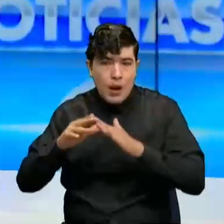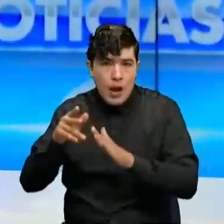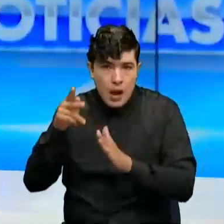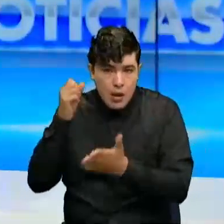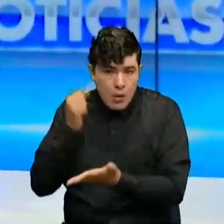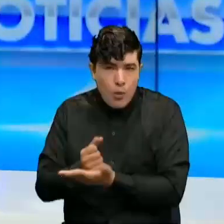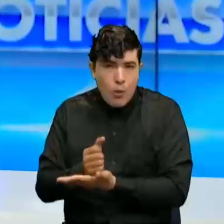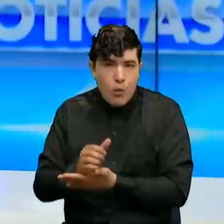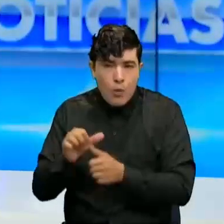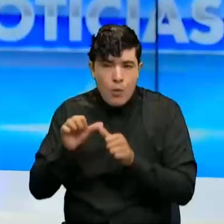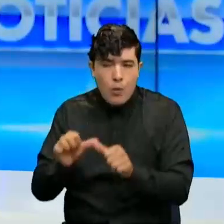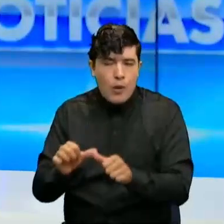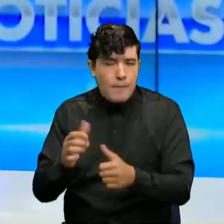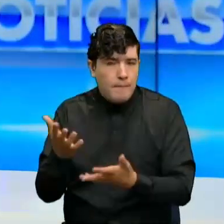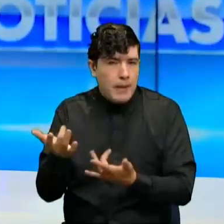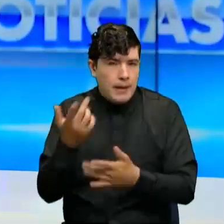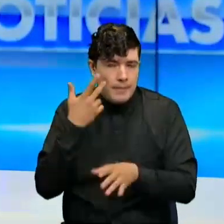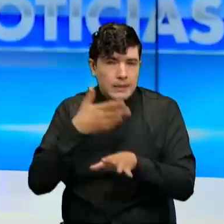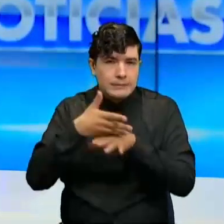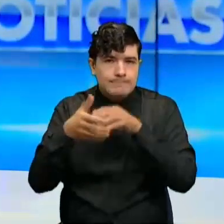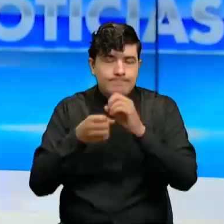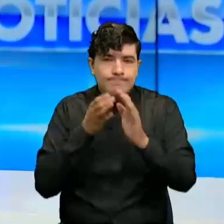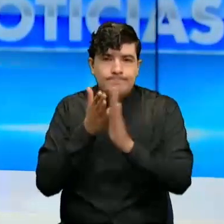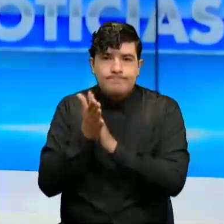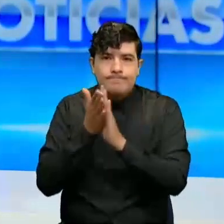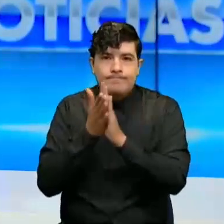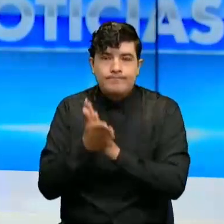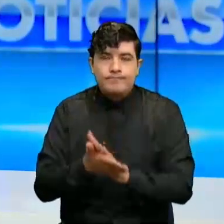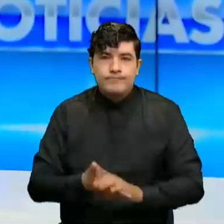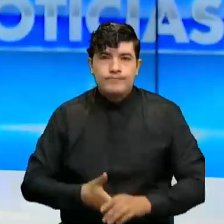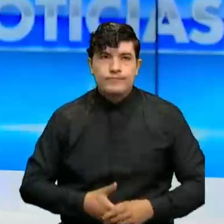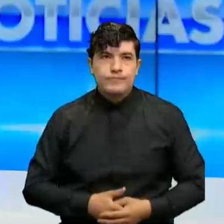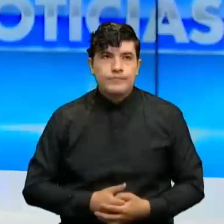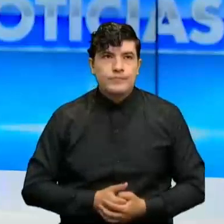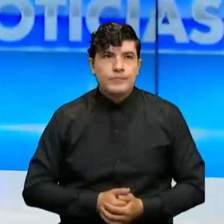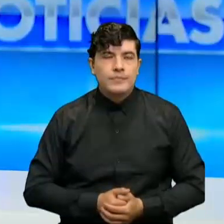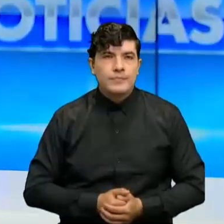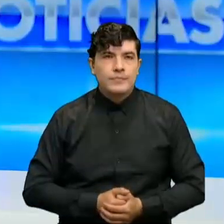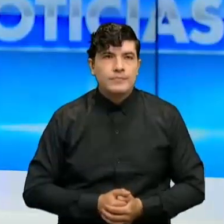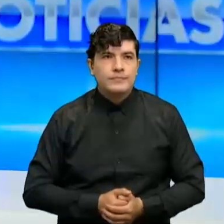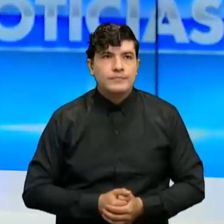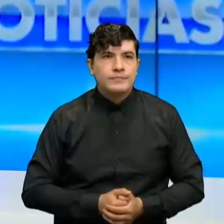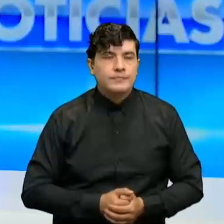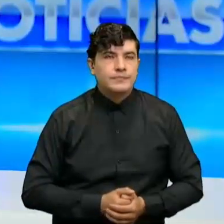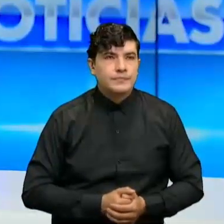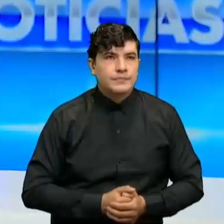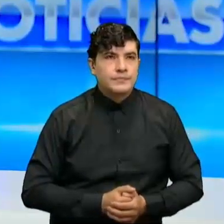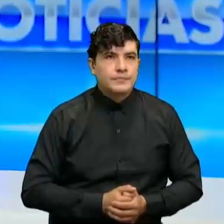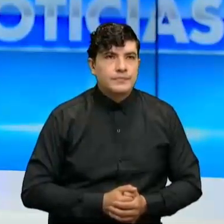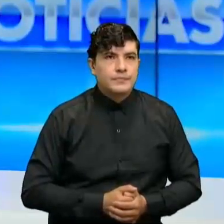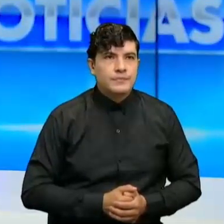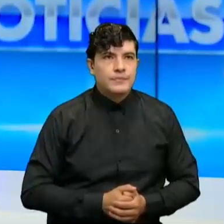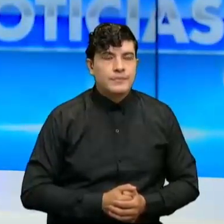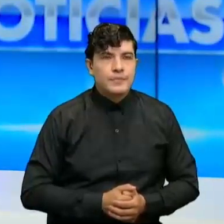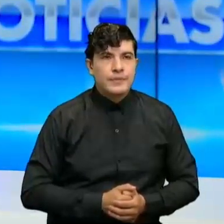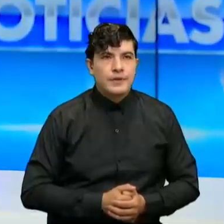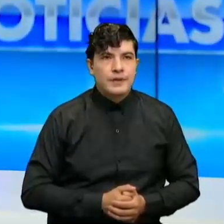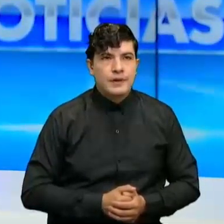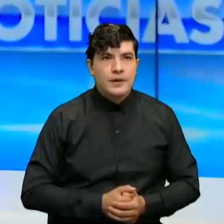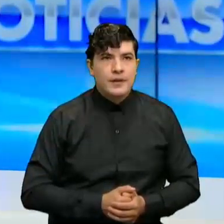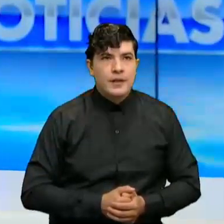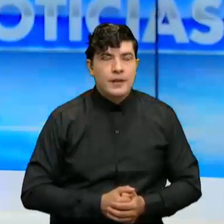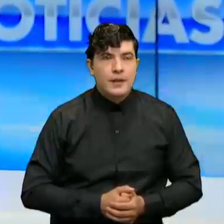Integrantes de una familia campesina de la zona rural del municipio de Ábrego, en norte de Santander, pide atención urgente ante posible contagio por